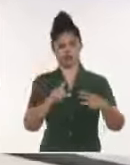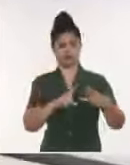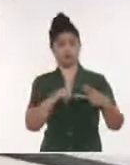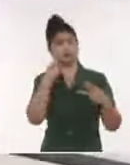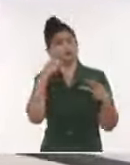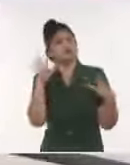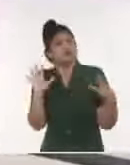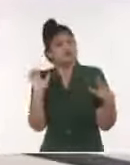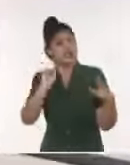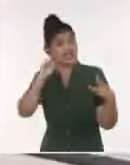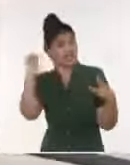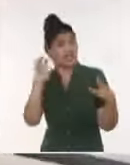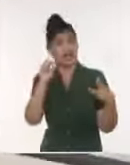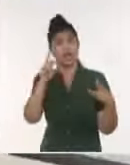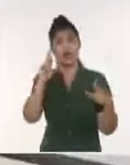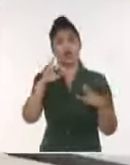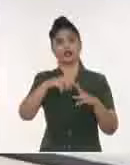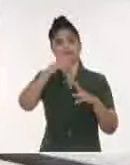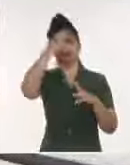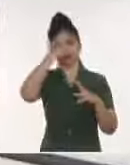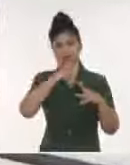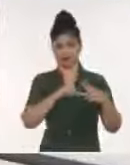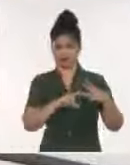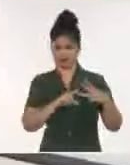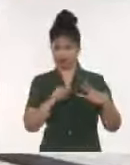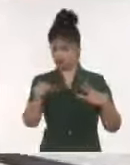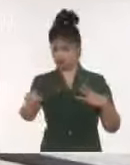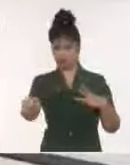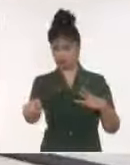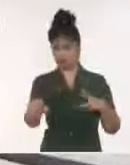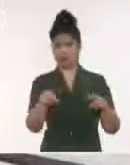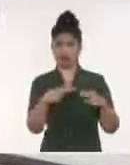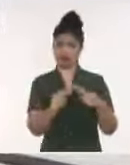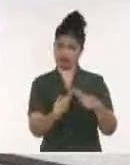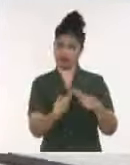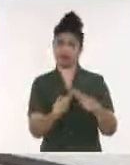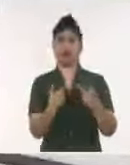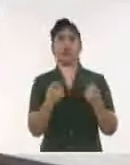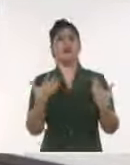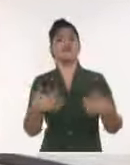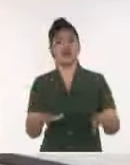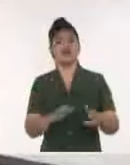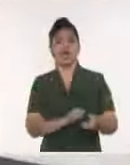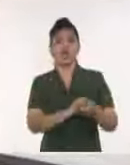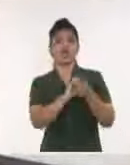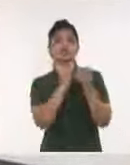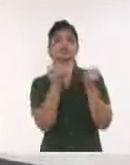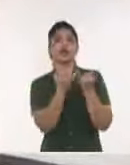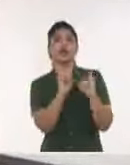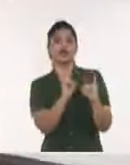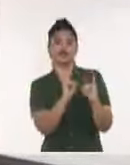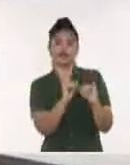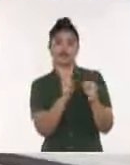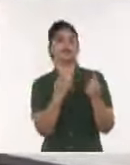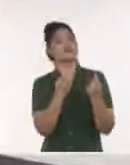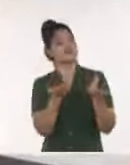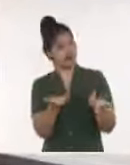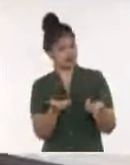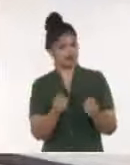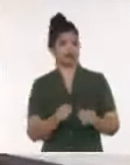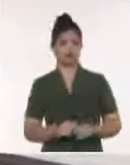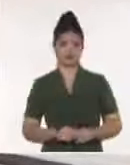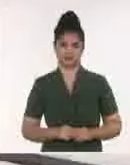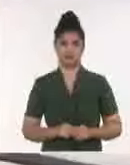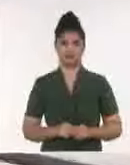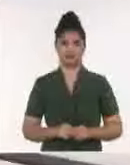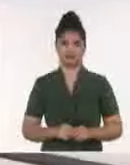igual que el boxeo. Todavía queda la lucha libre y algunas opciones para Cuba de medallas, sobre todo con Yarileidy Cirilo en